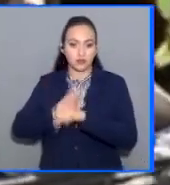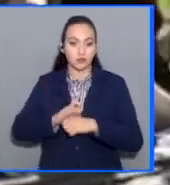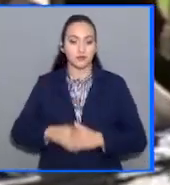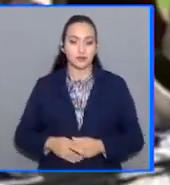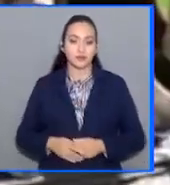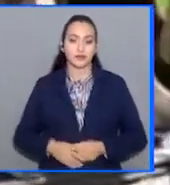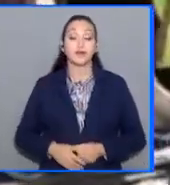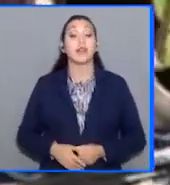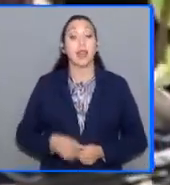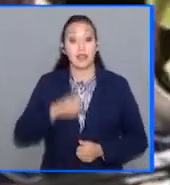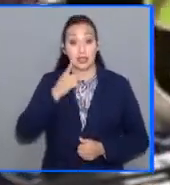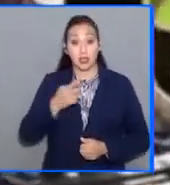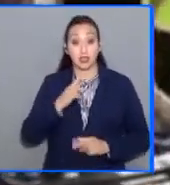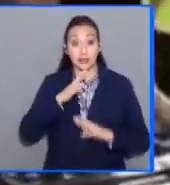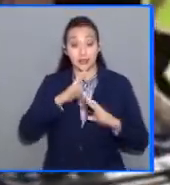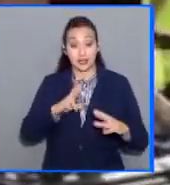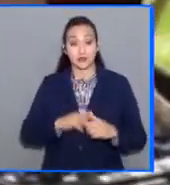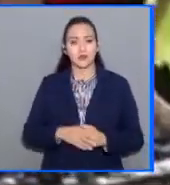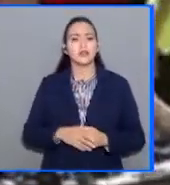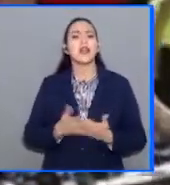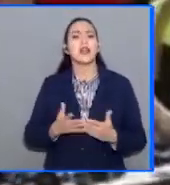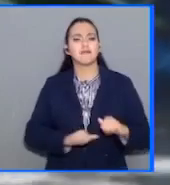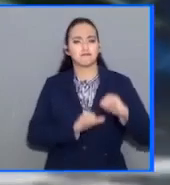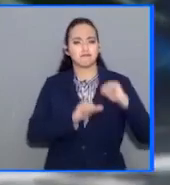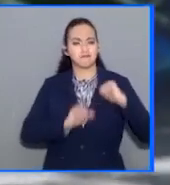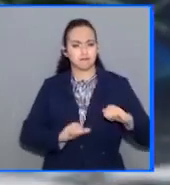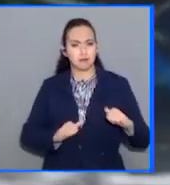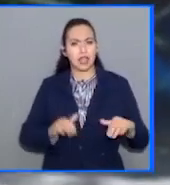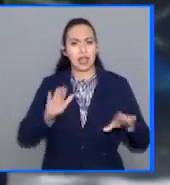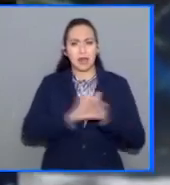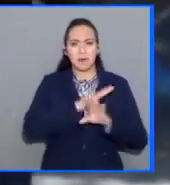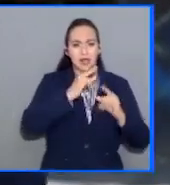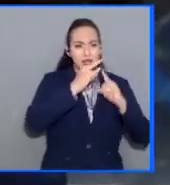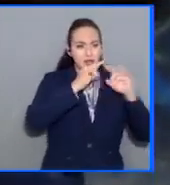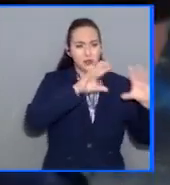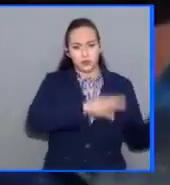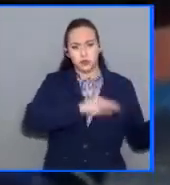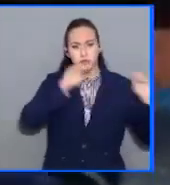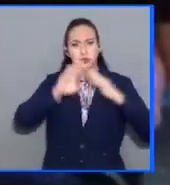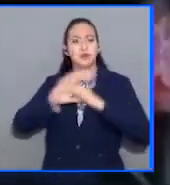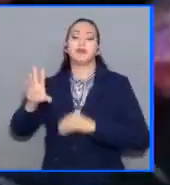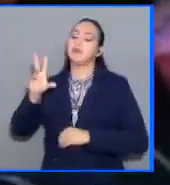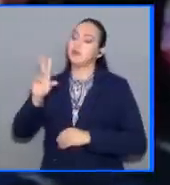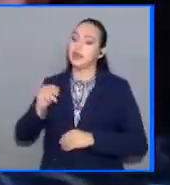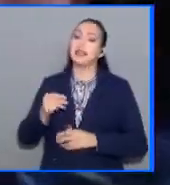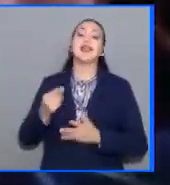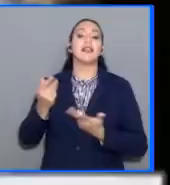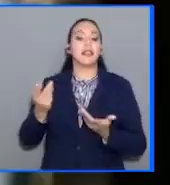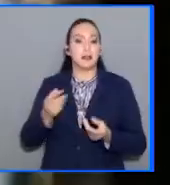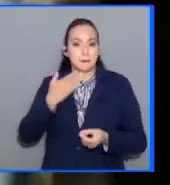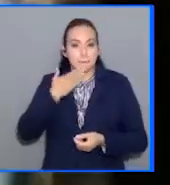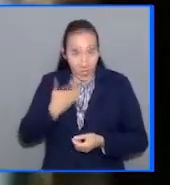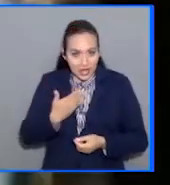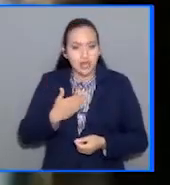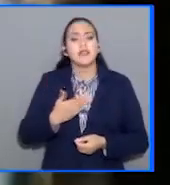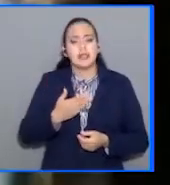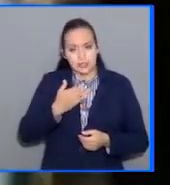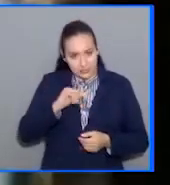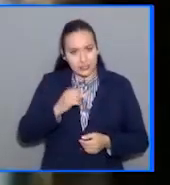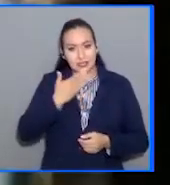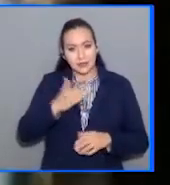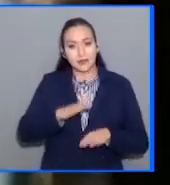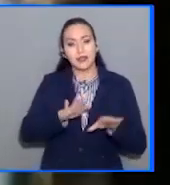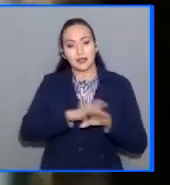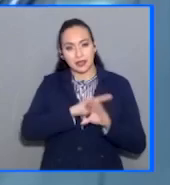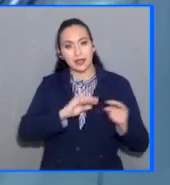no impide que las autoridades reubiquen a los migrantes, siempre que sea de manera planificada y voluntaria. La